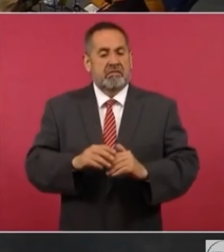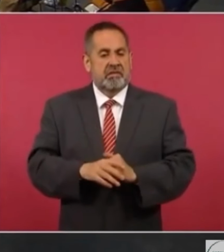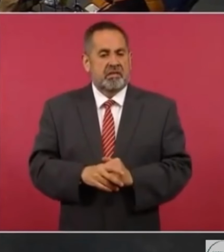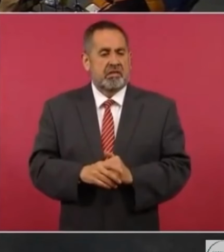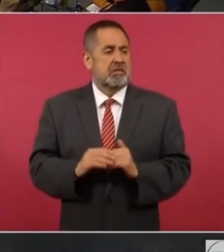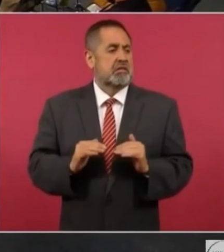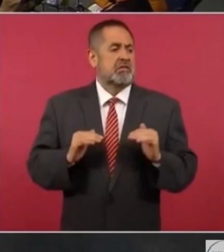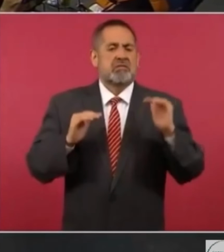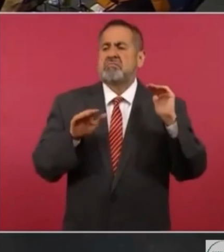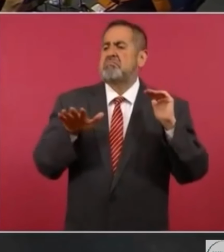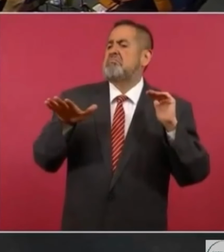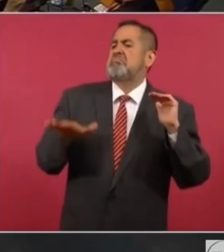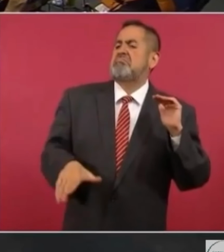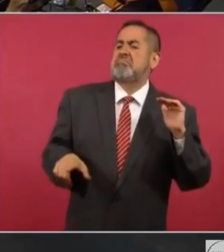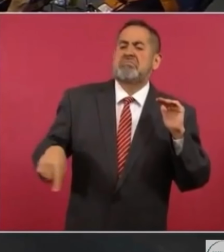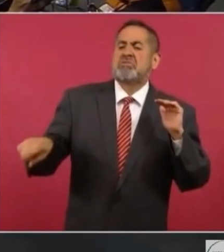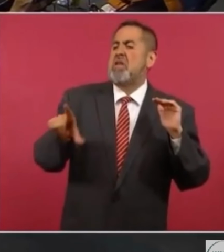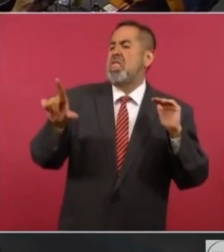superior a todo.